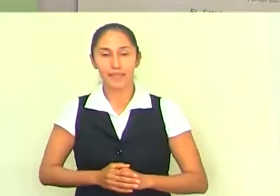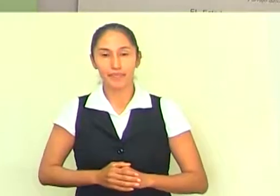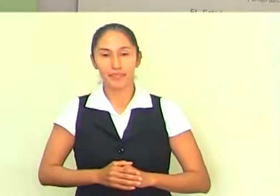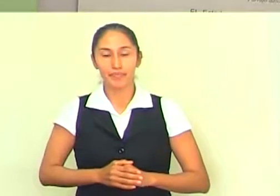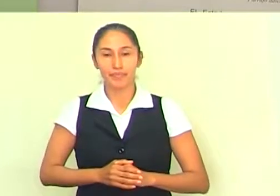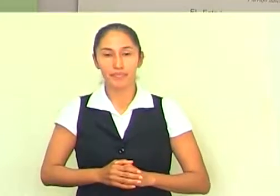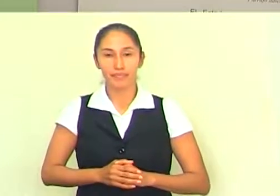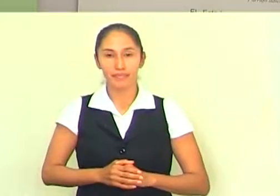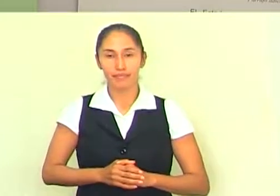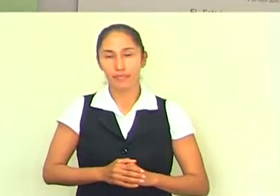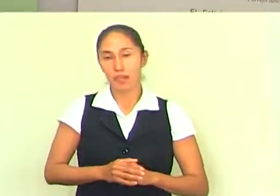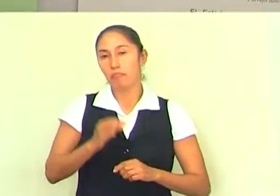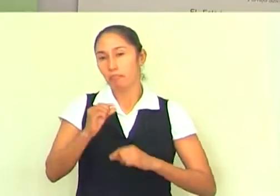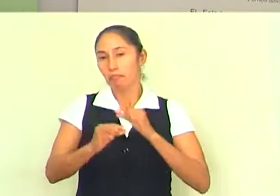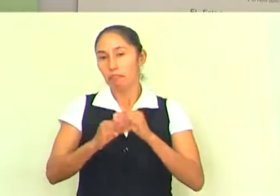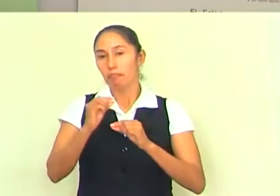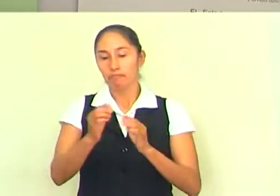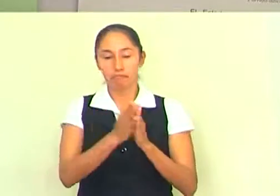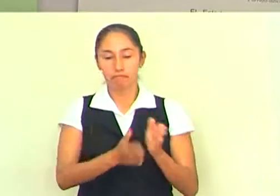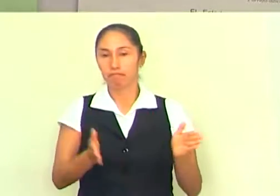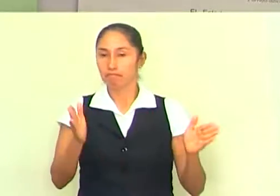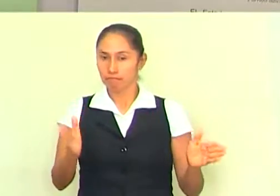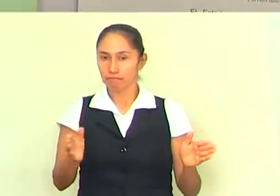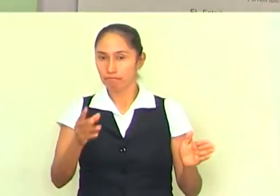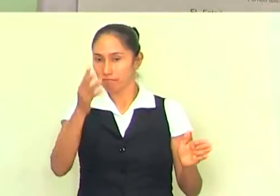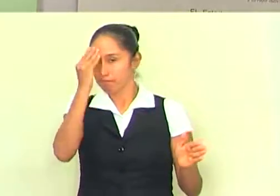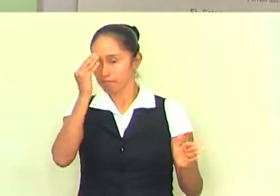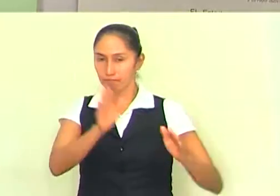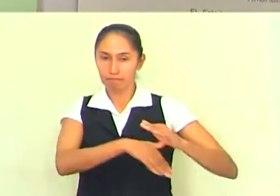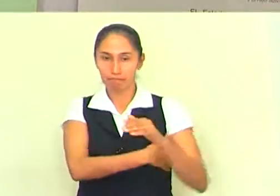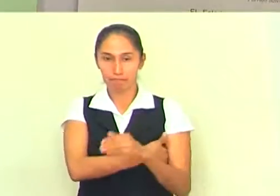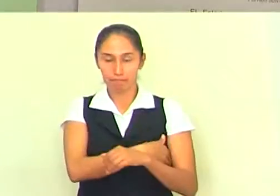van a ir dando en todas estas sesiones.